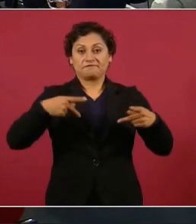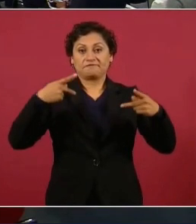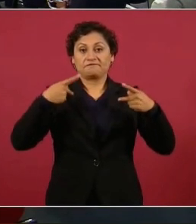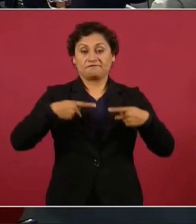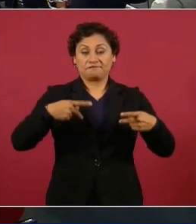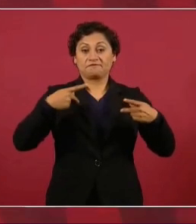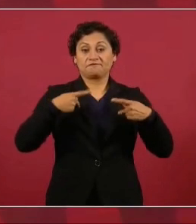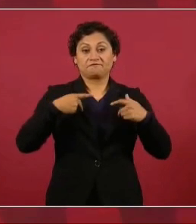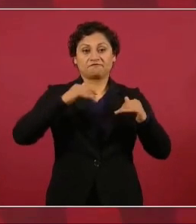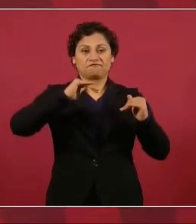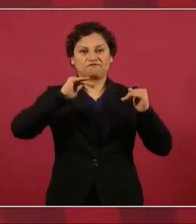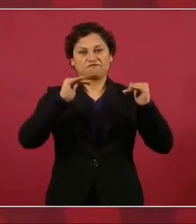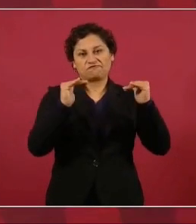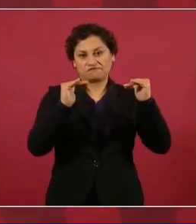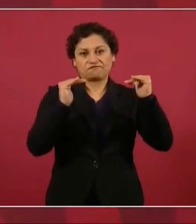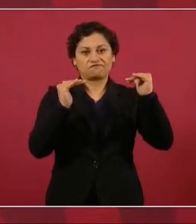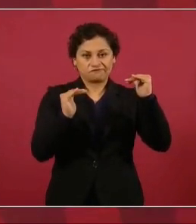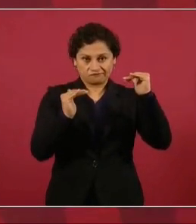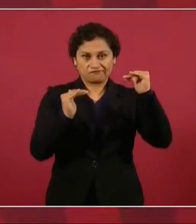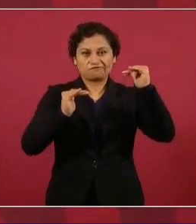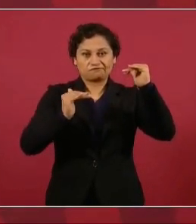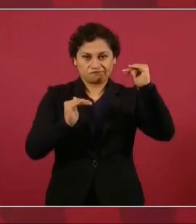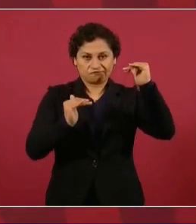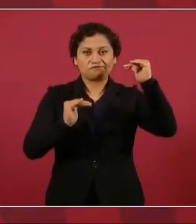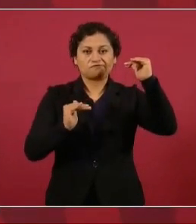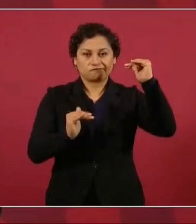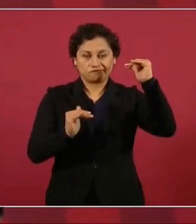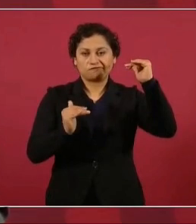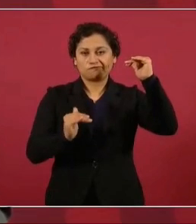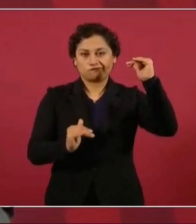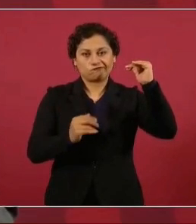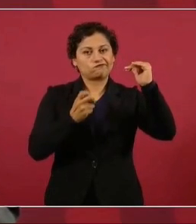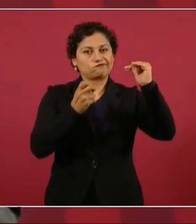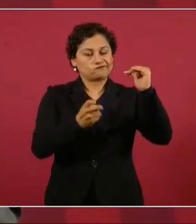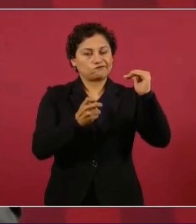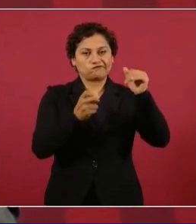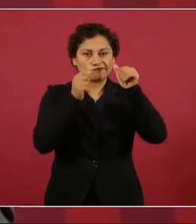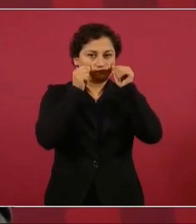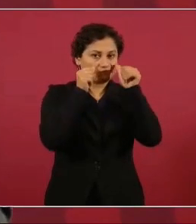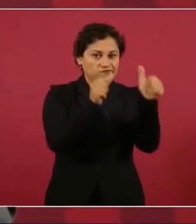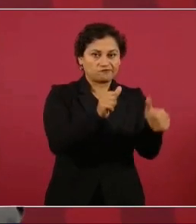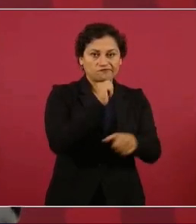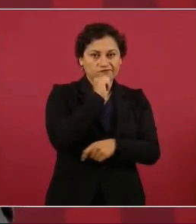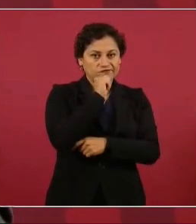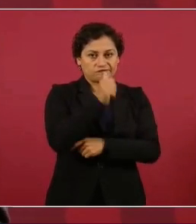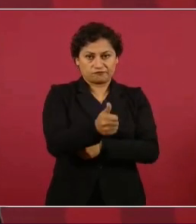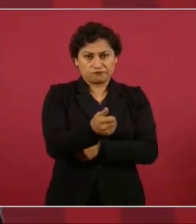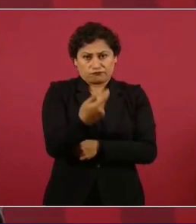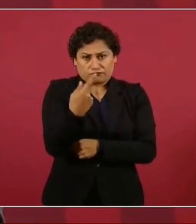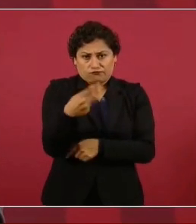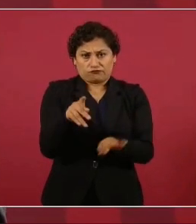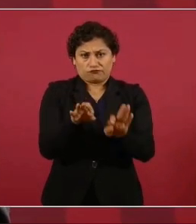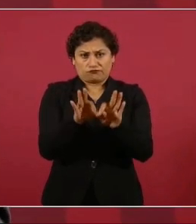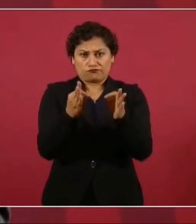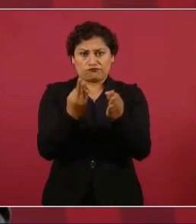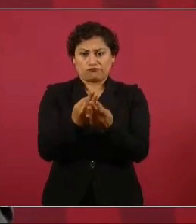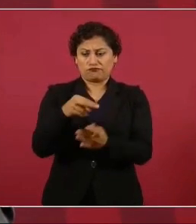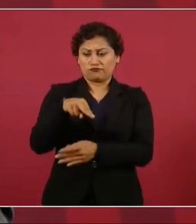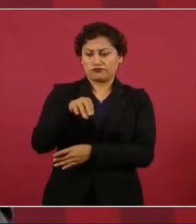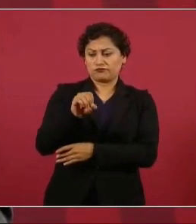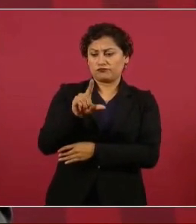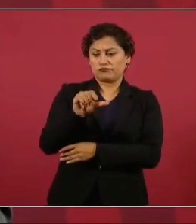que se estaba propiciando con el modelo neoliberal.